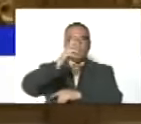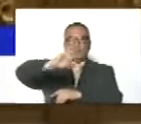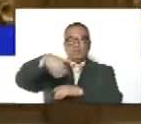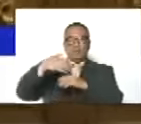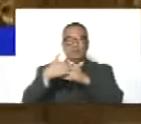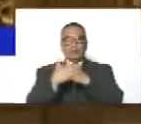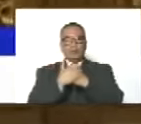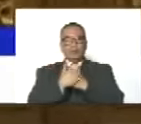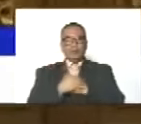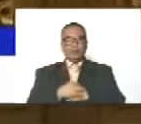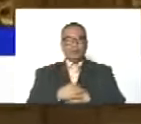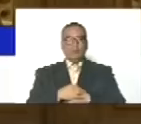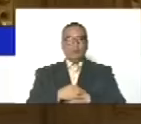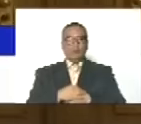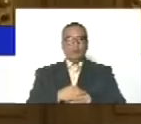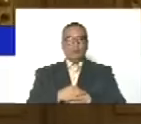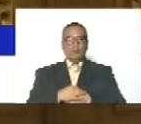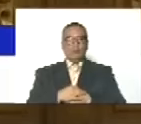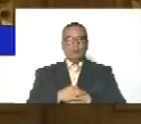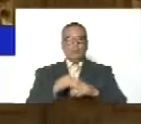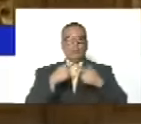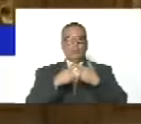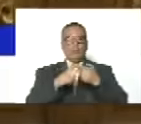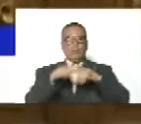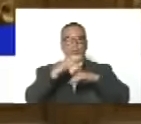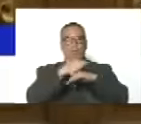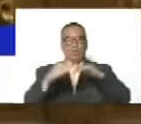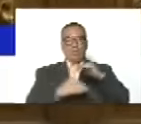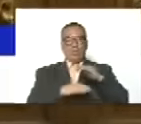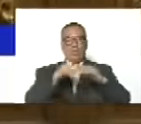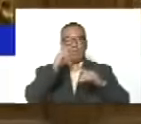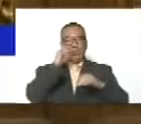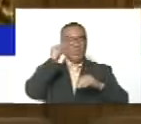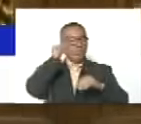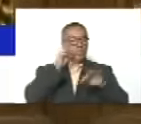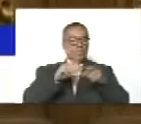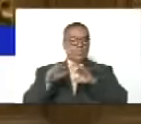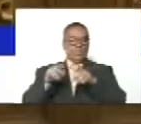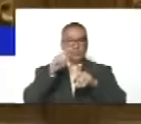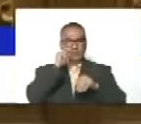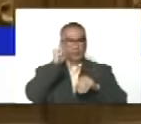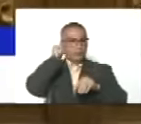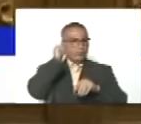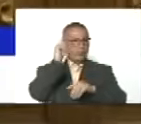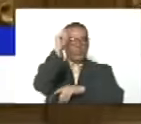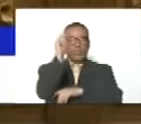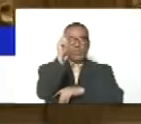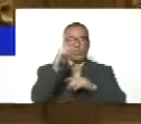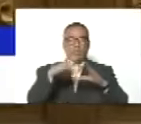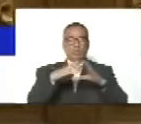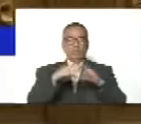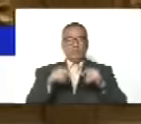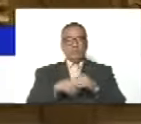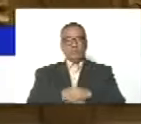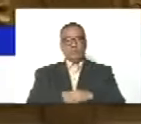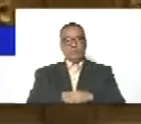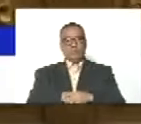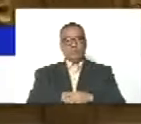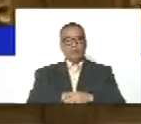Rodríguez, demás vicepresidente, vicepresidenta, secretario, diputados todos,